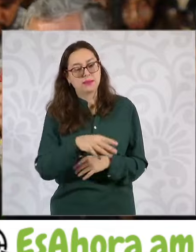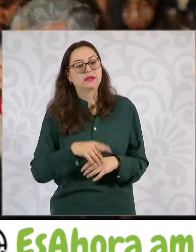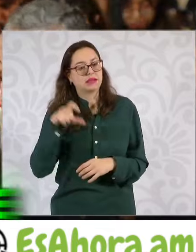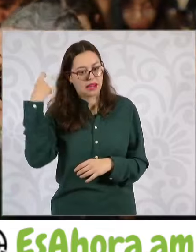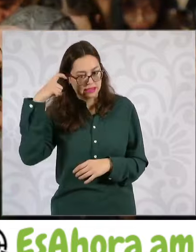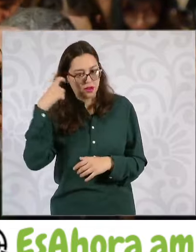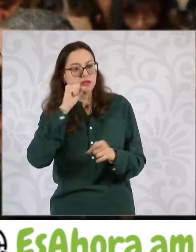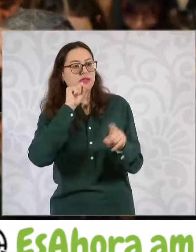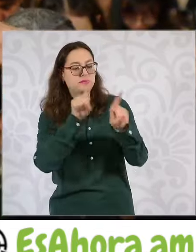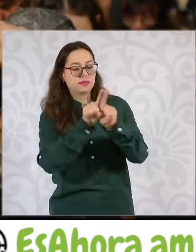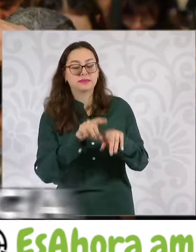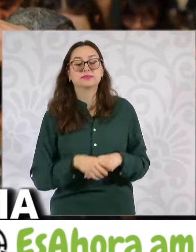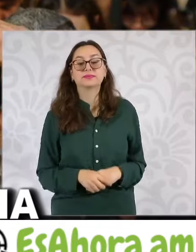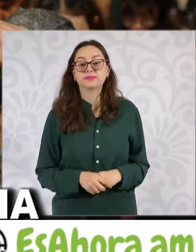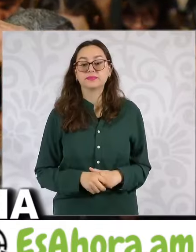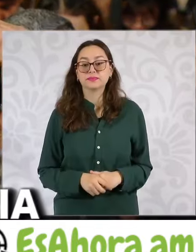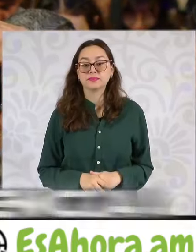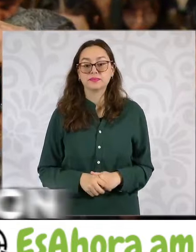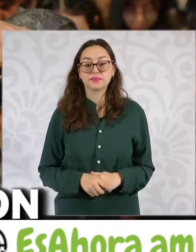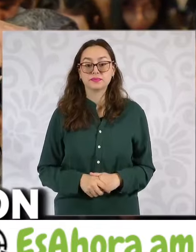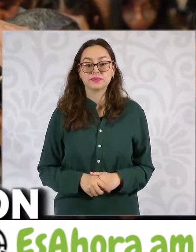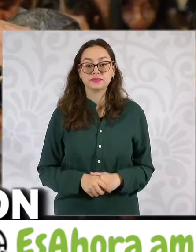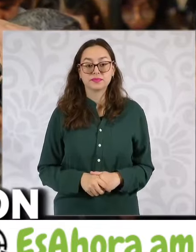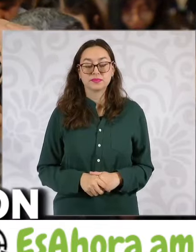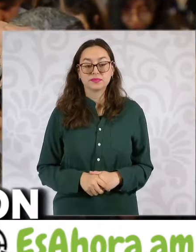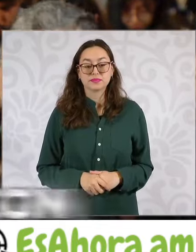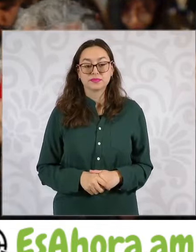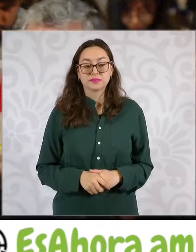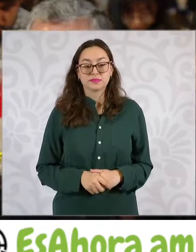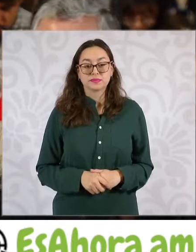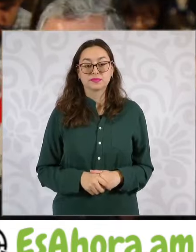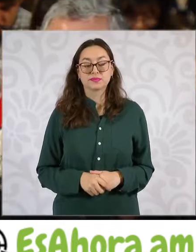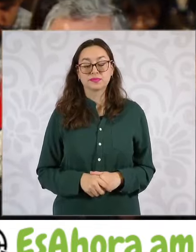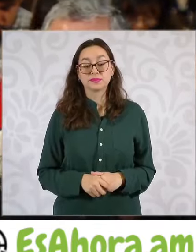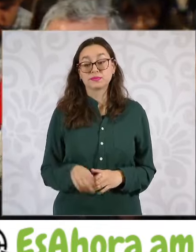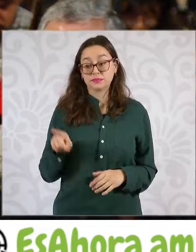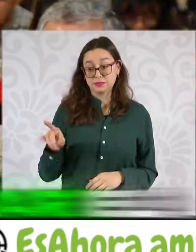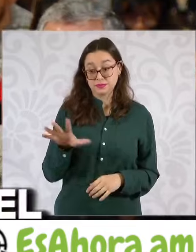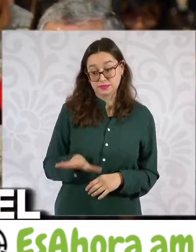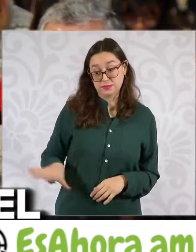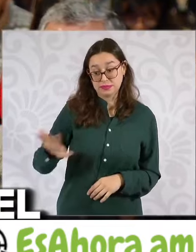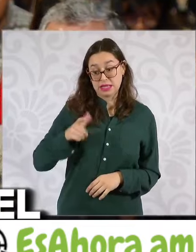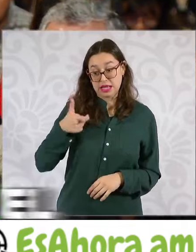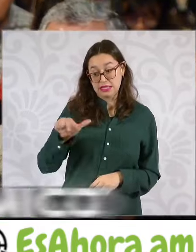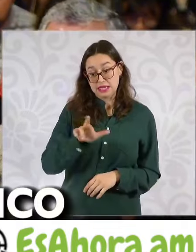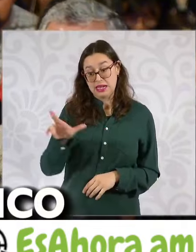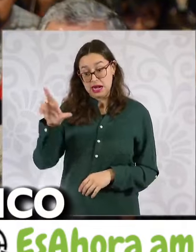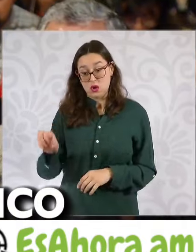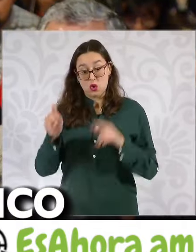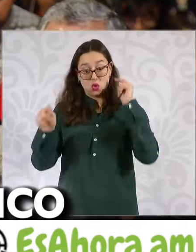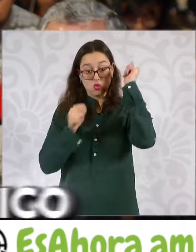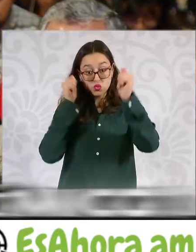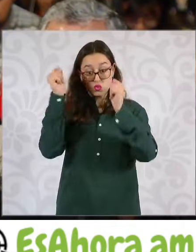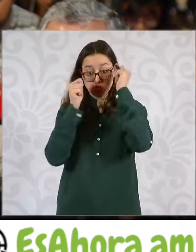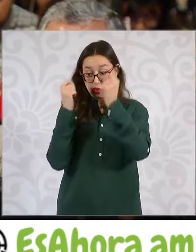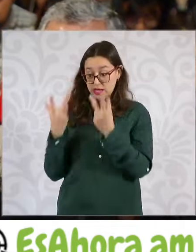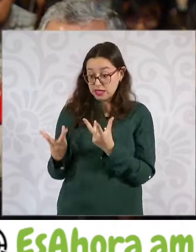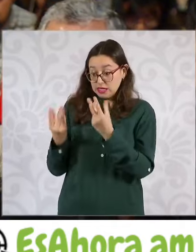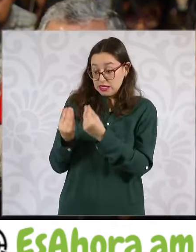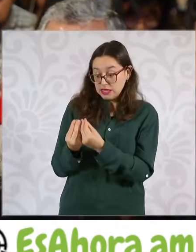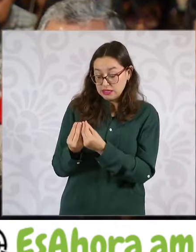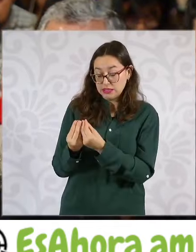Querétaro. Presidenta, dada la dependencia de Quintana Roo con el turismo, ¿cómo planea equilibrar el crecimiento económico con